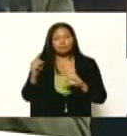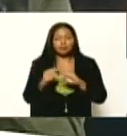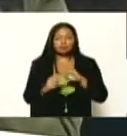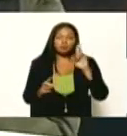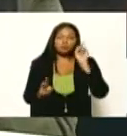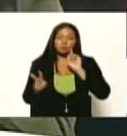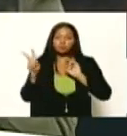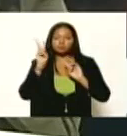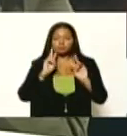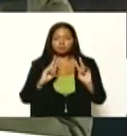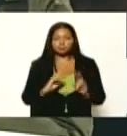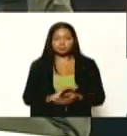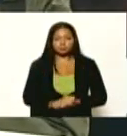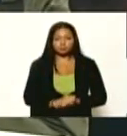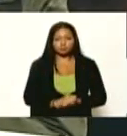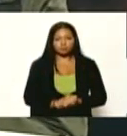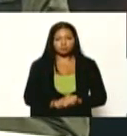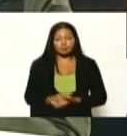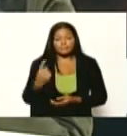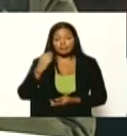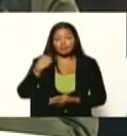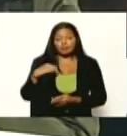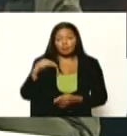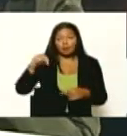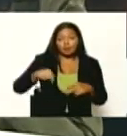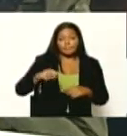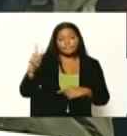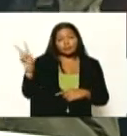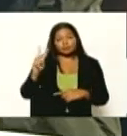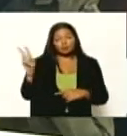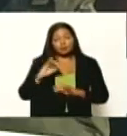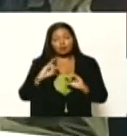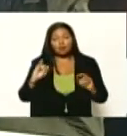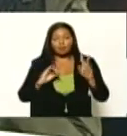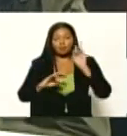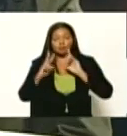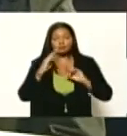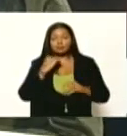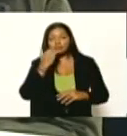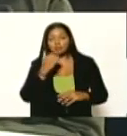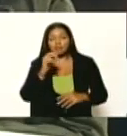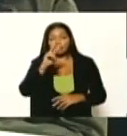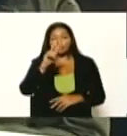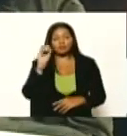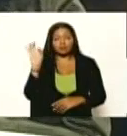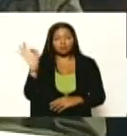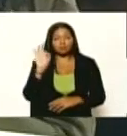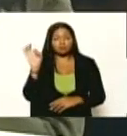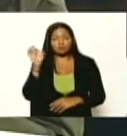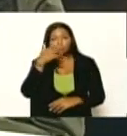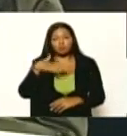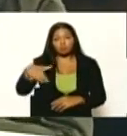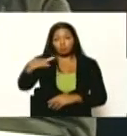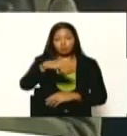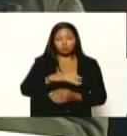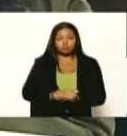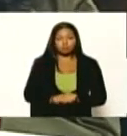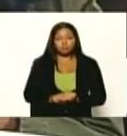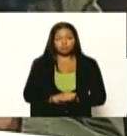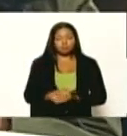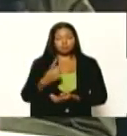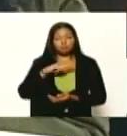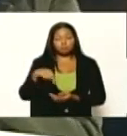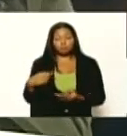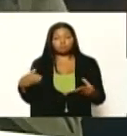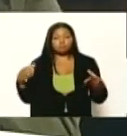inmunidad. Pero además ya tenemos en Venezuela para inmunizar cerca del 20% de la población. Así que nosotros estamos, todos